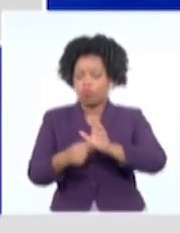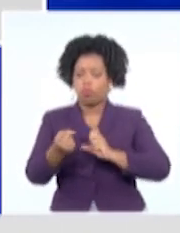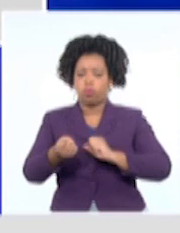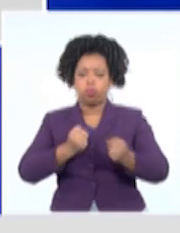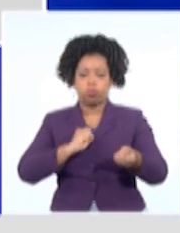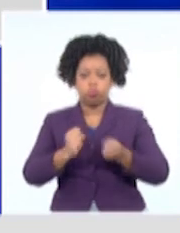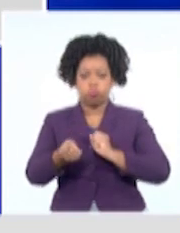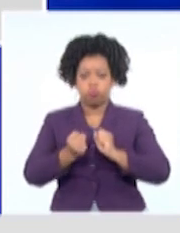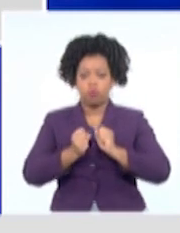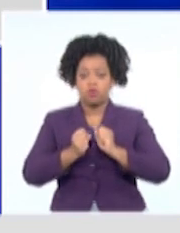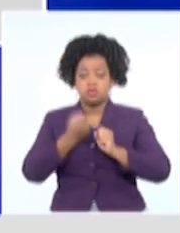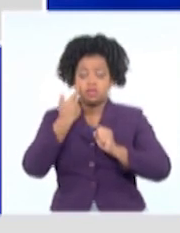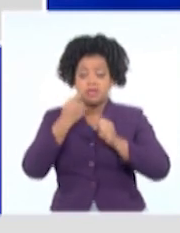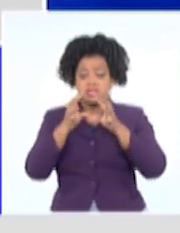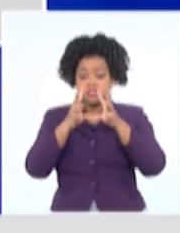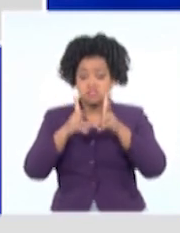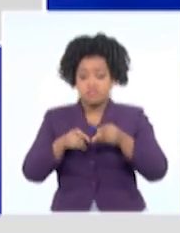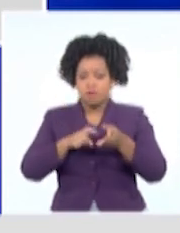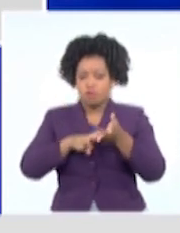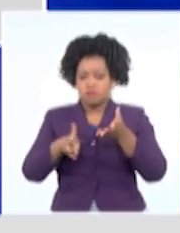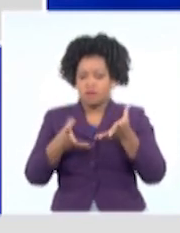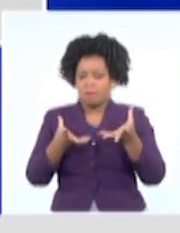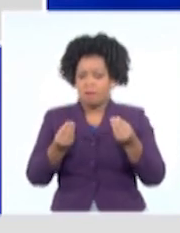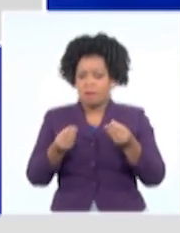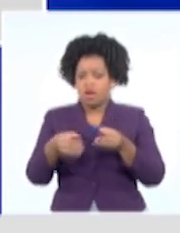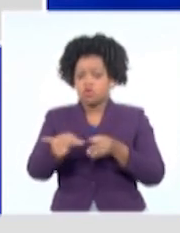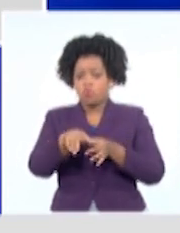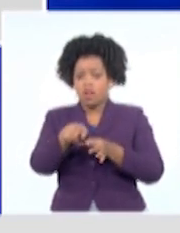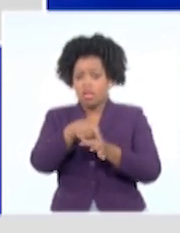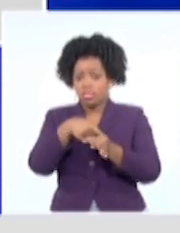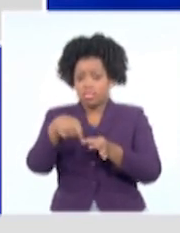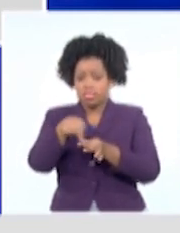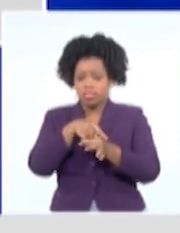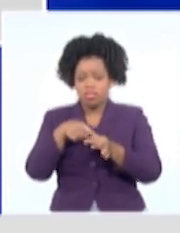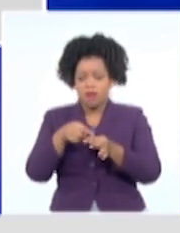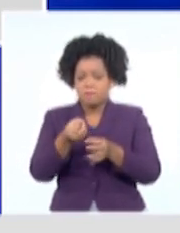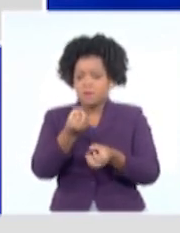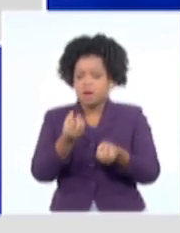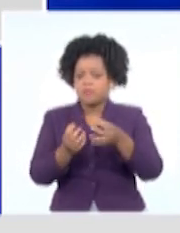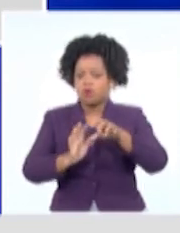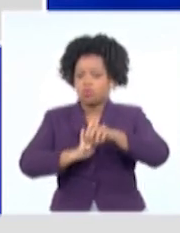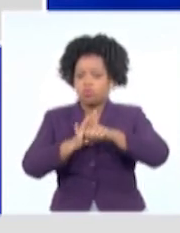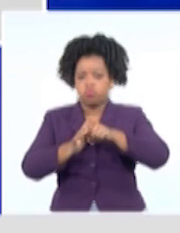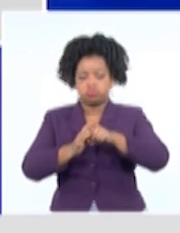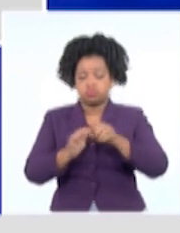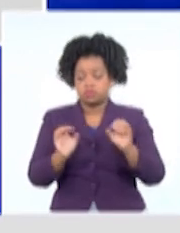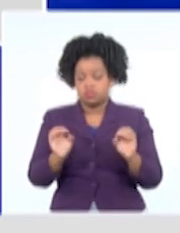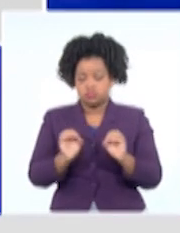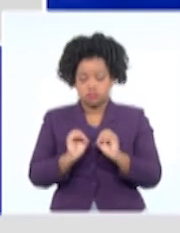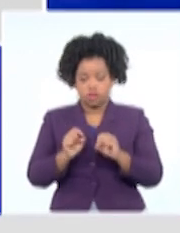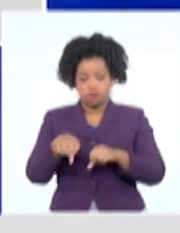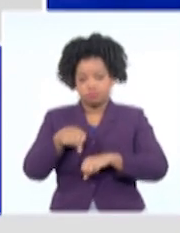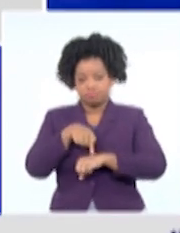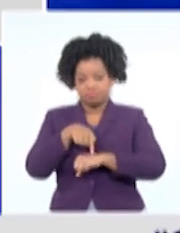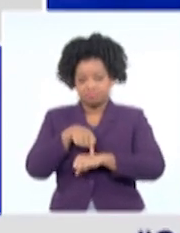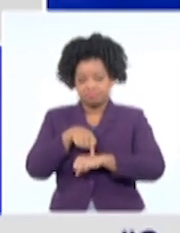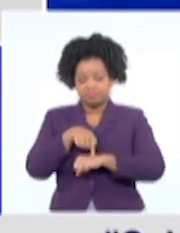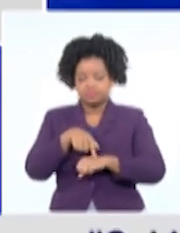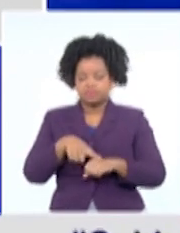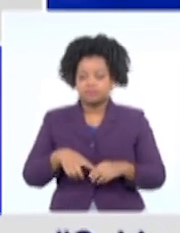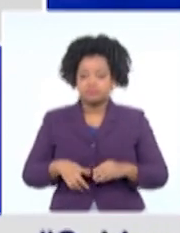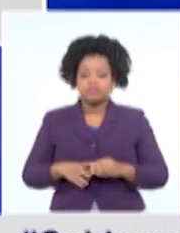de provincias importantes y el municipio especial que no tienen eventos activos en estos momentos. Por